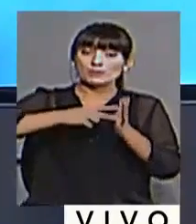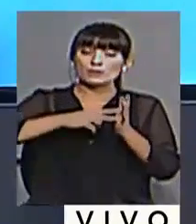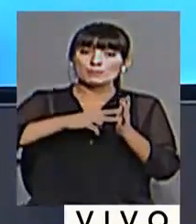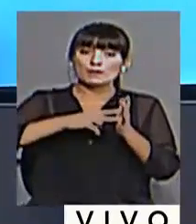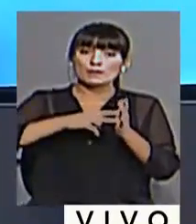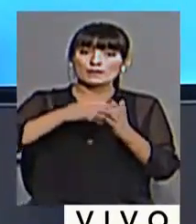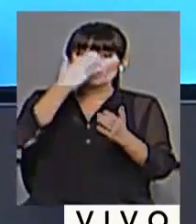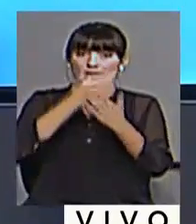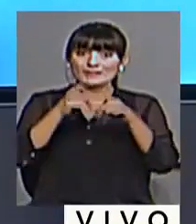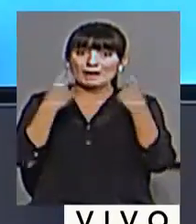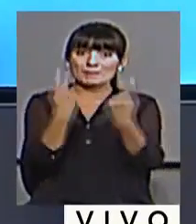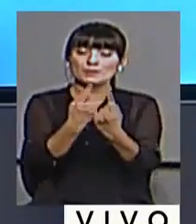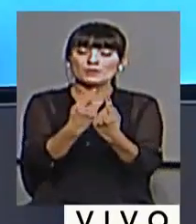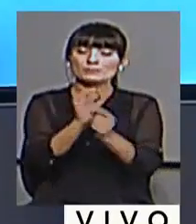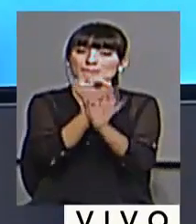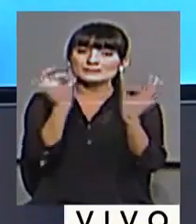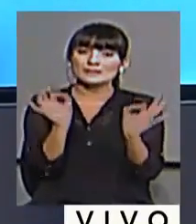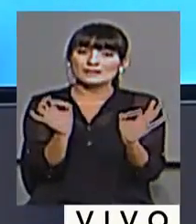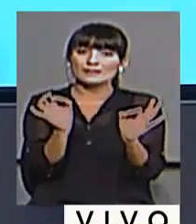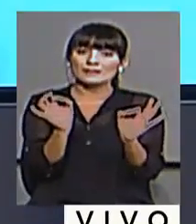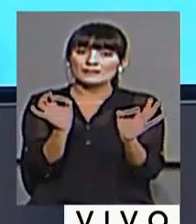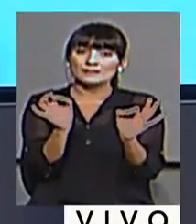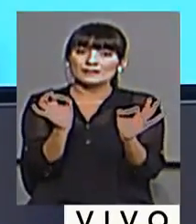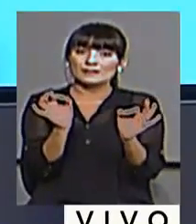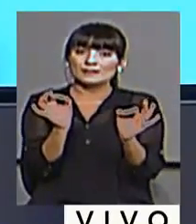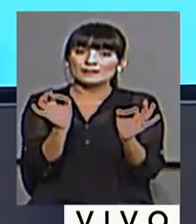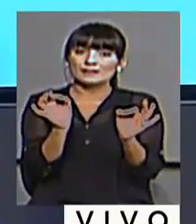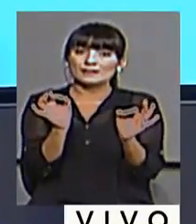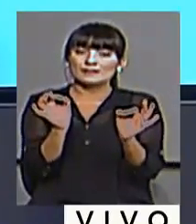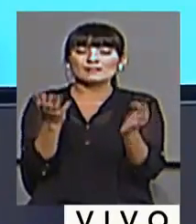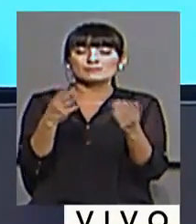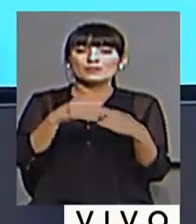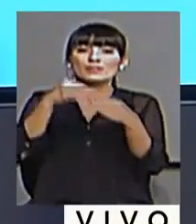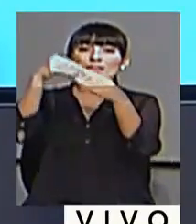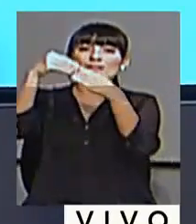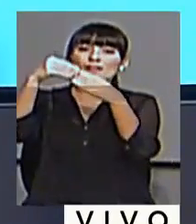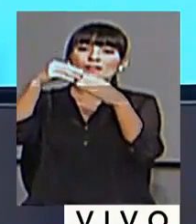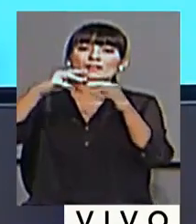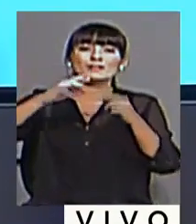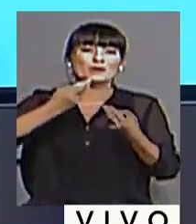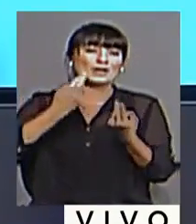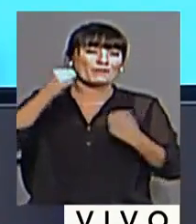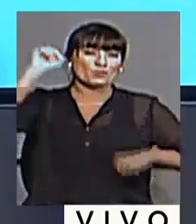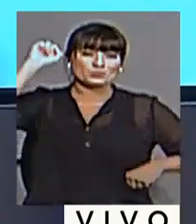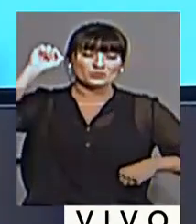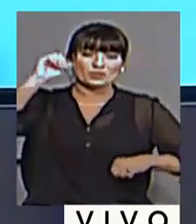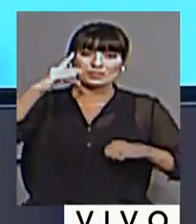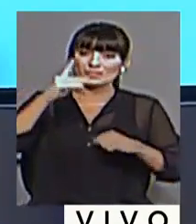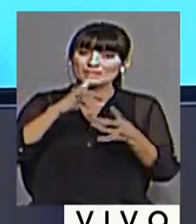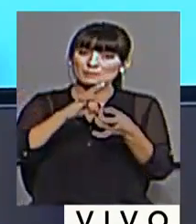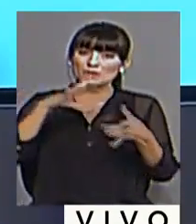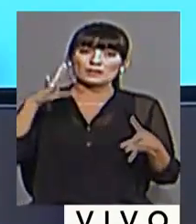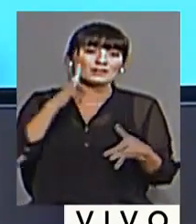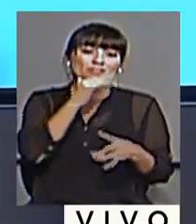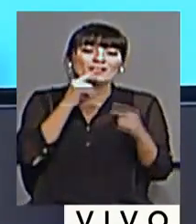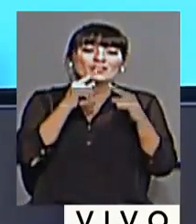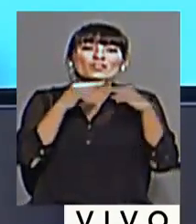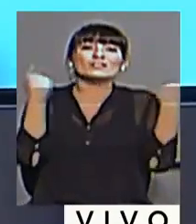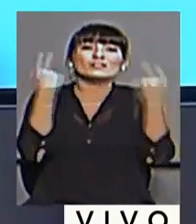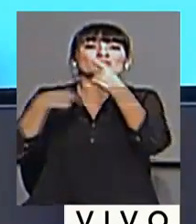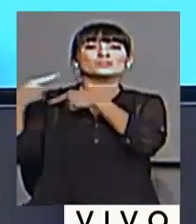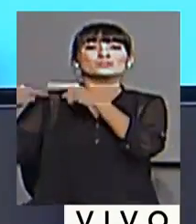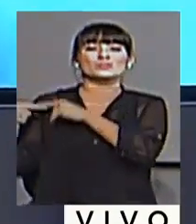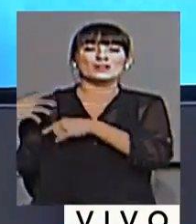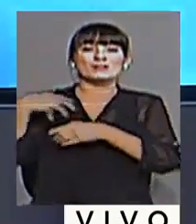Amplio, particularmente de los dirigentes de Revolución Democrática e Izquierda Autónoma? Que no ponen en contexto la historia. Yo